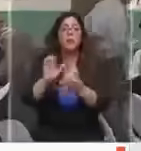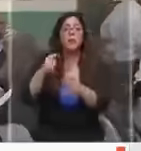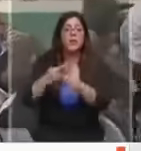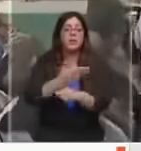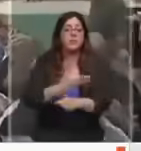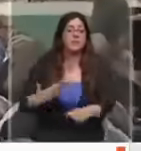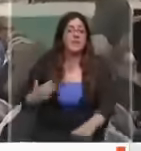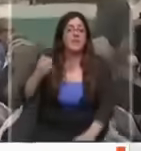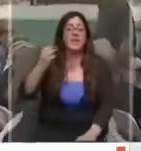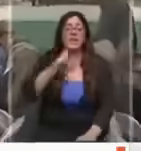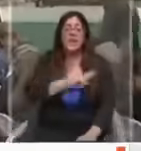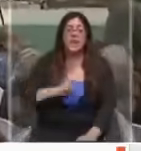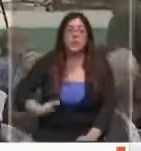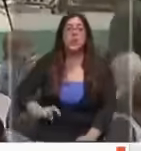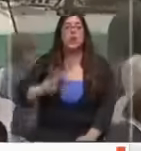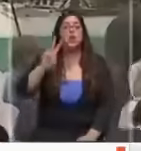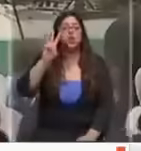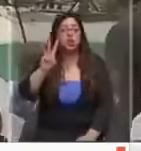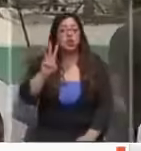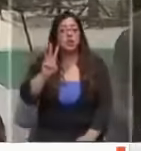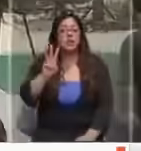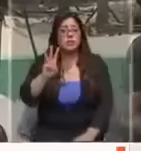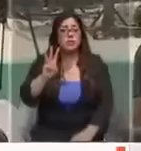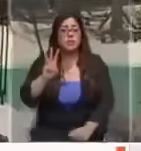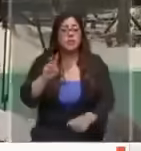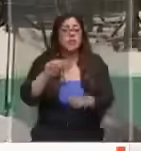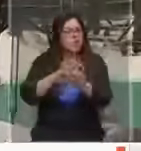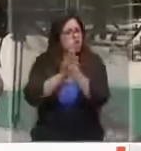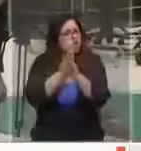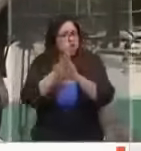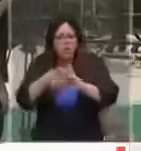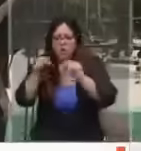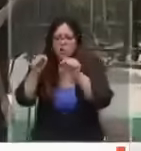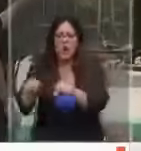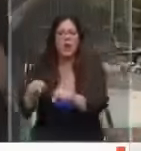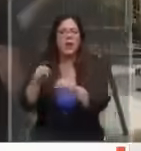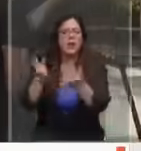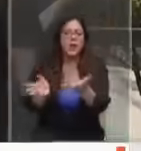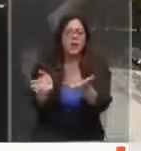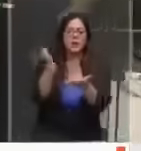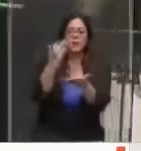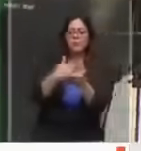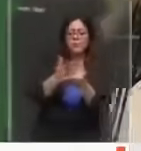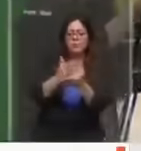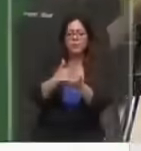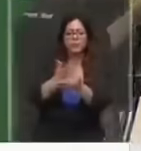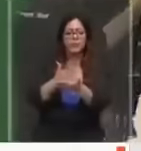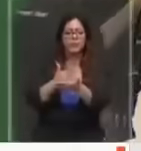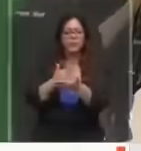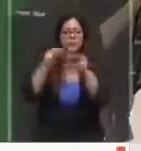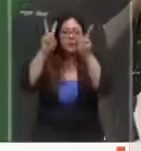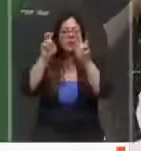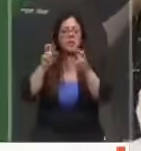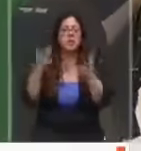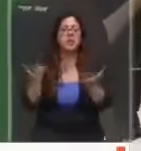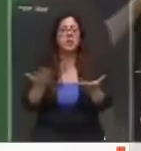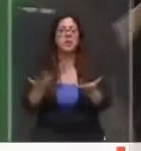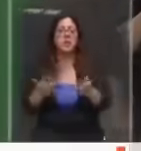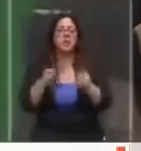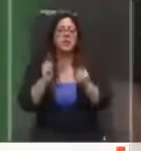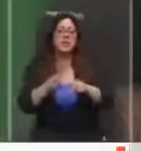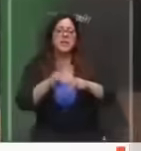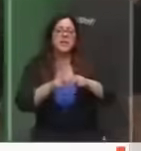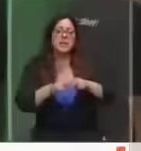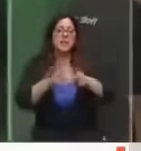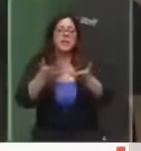3, los cañones. O sea, todo tan especificado respecto de cómo tienen que ser las